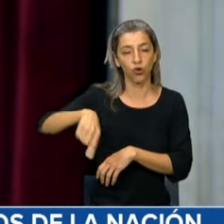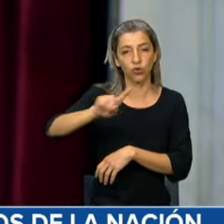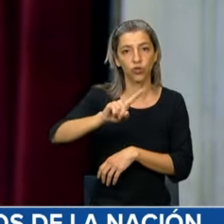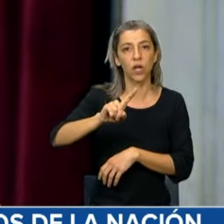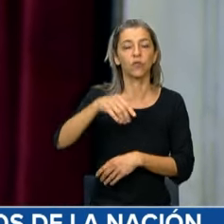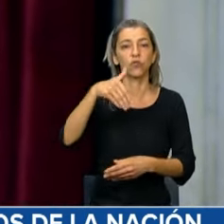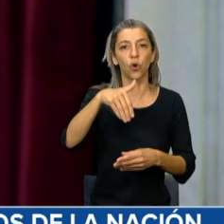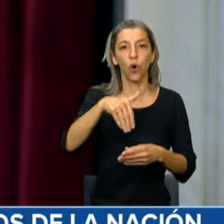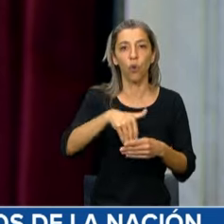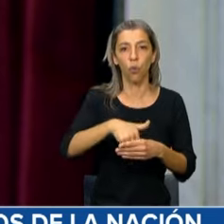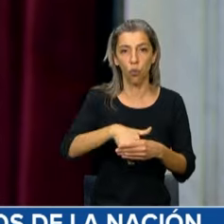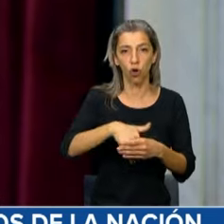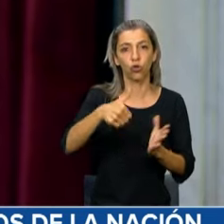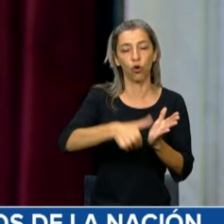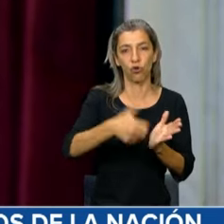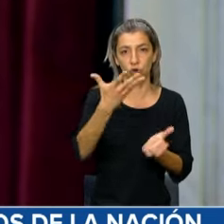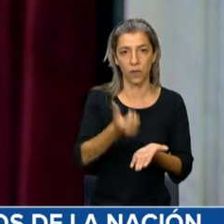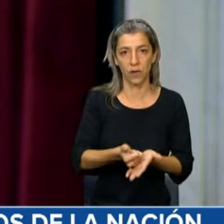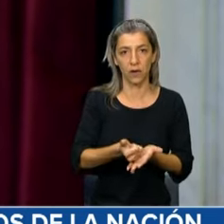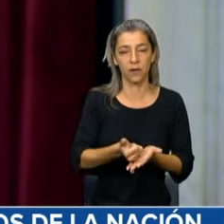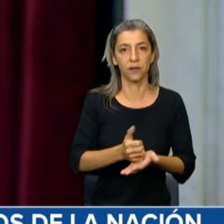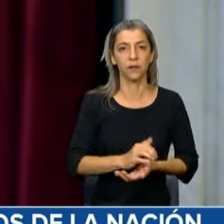marcar su voto de manera